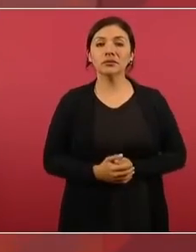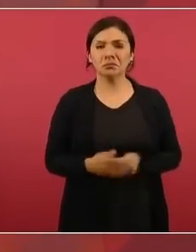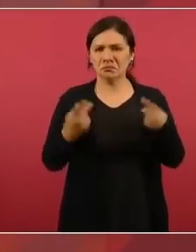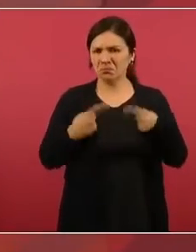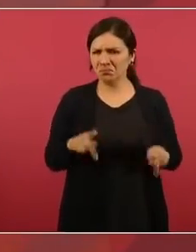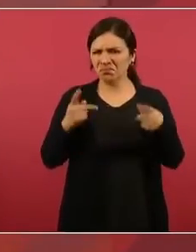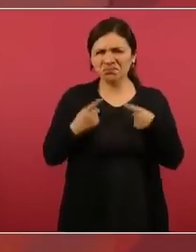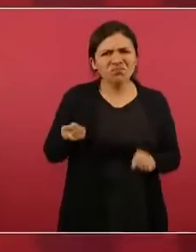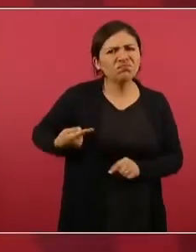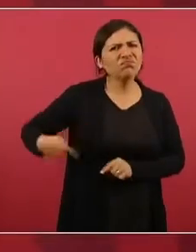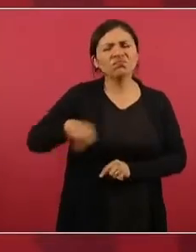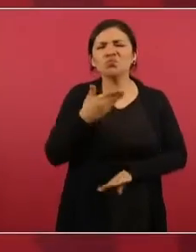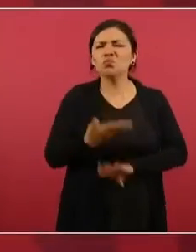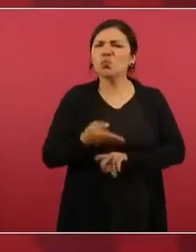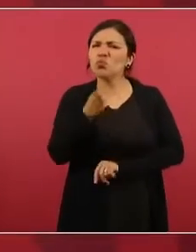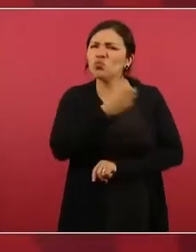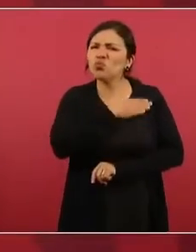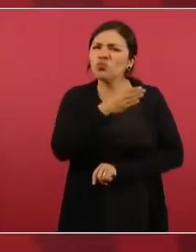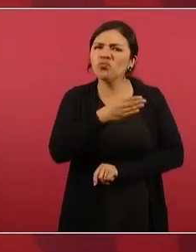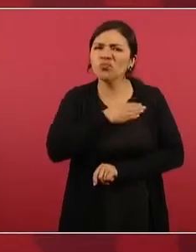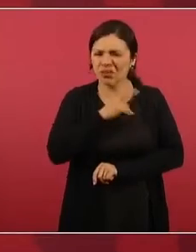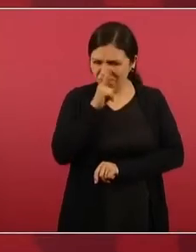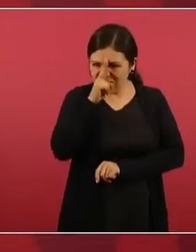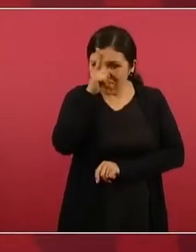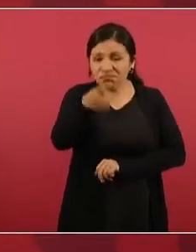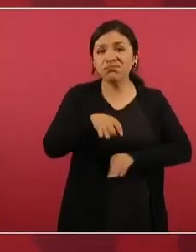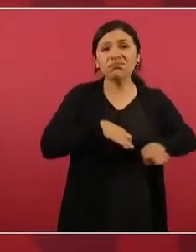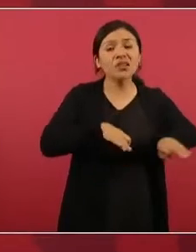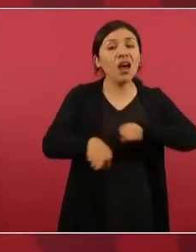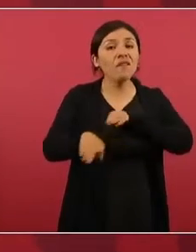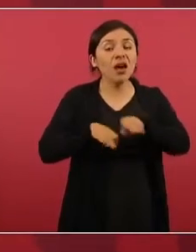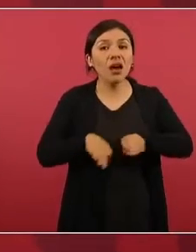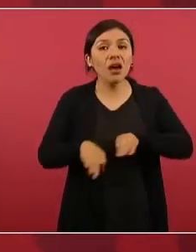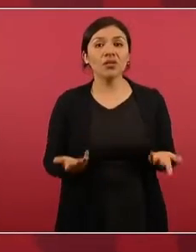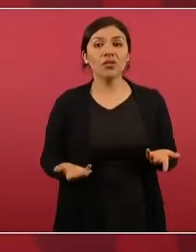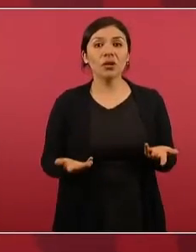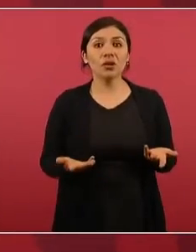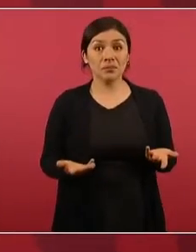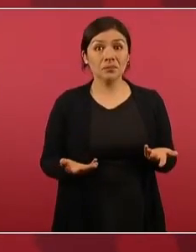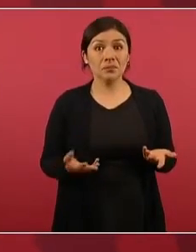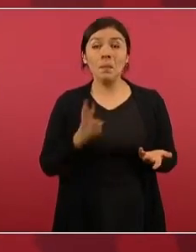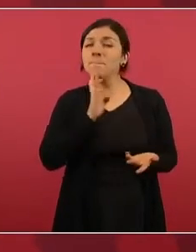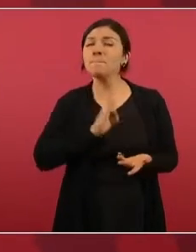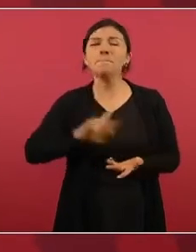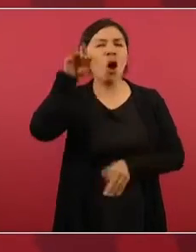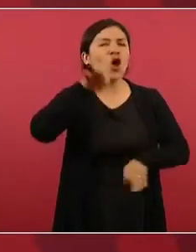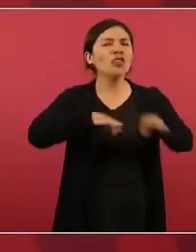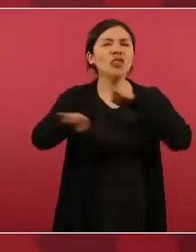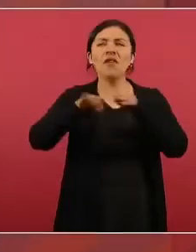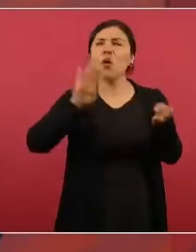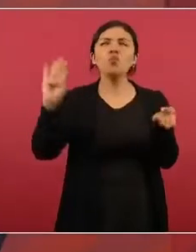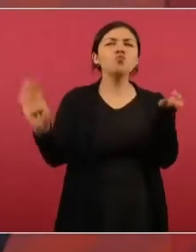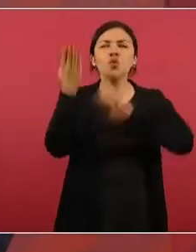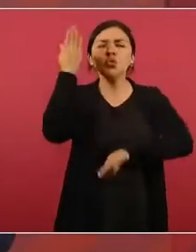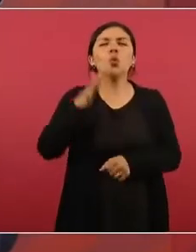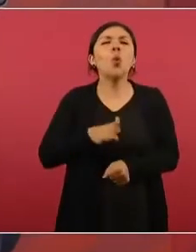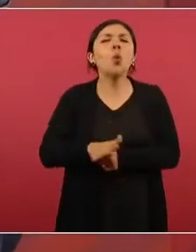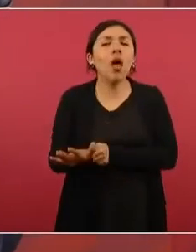Gente buena, trabajadora, son de los mejores trabajadores del mundo.